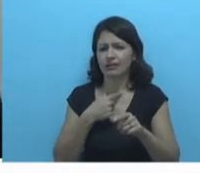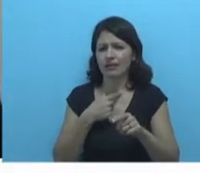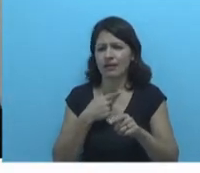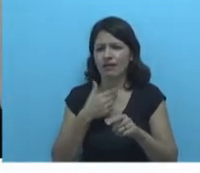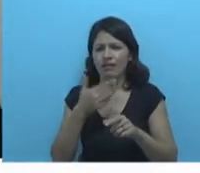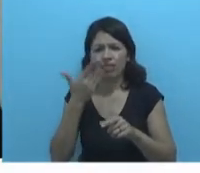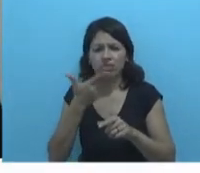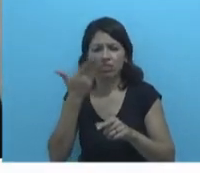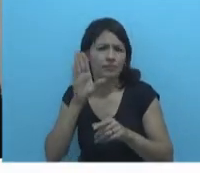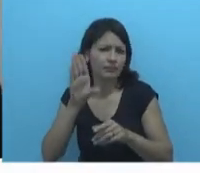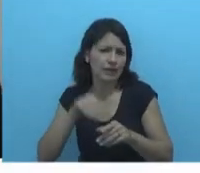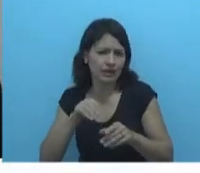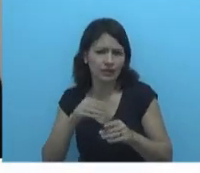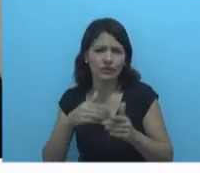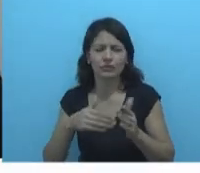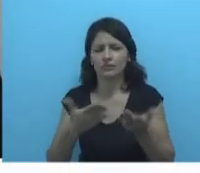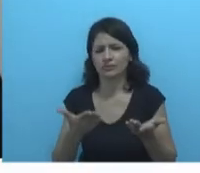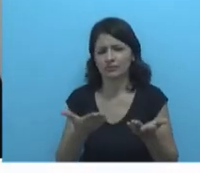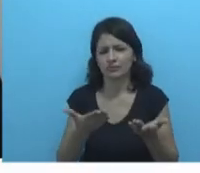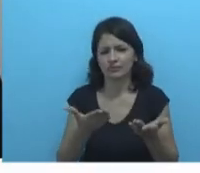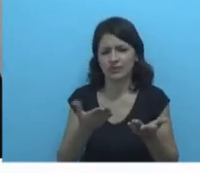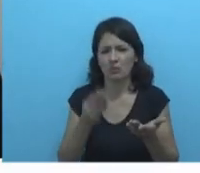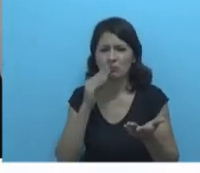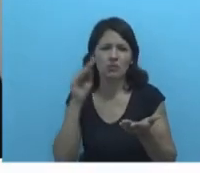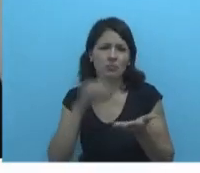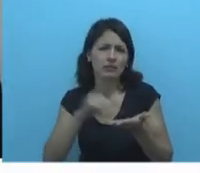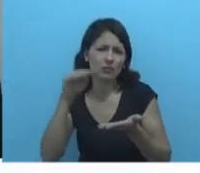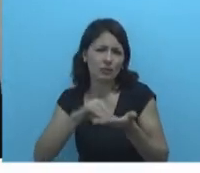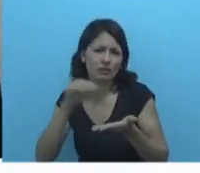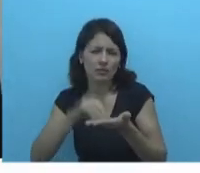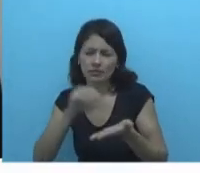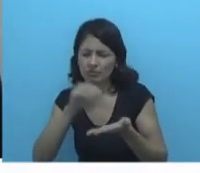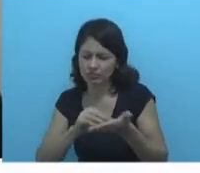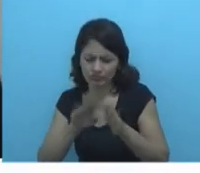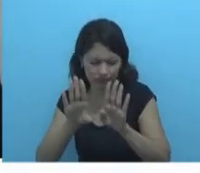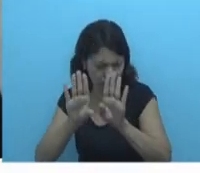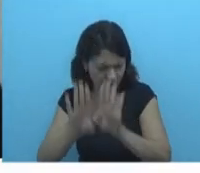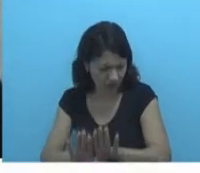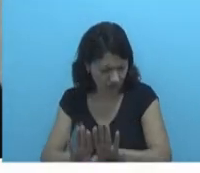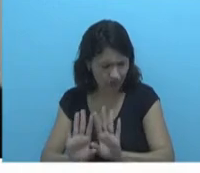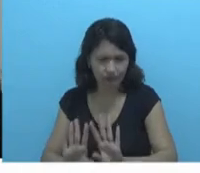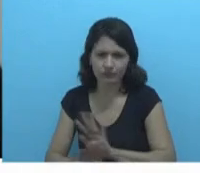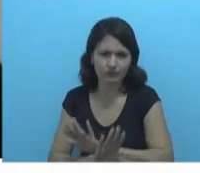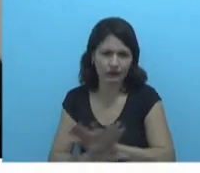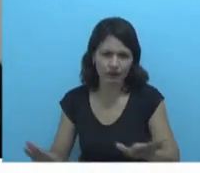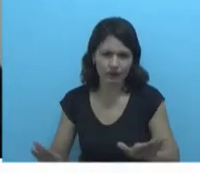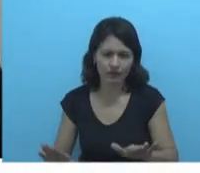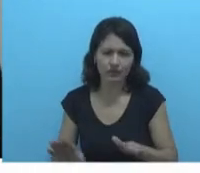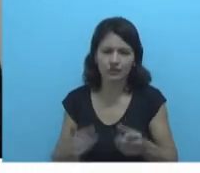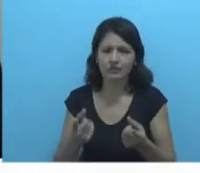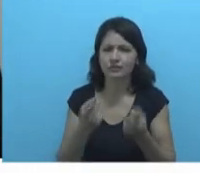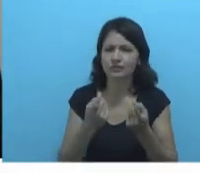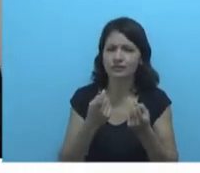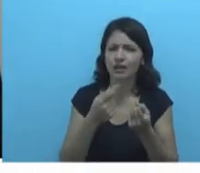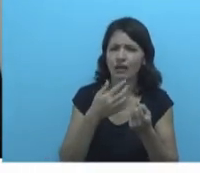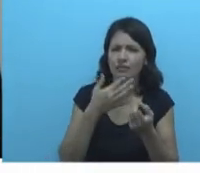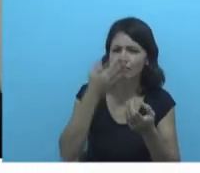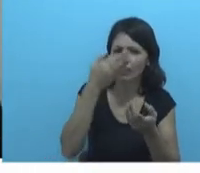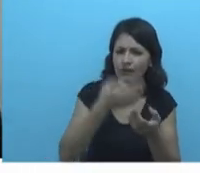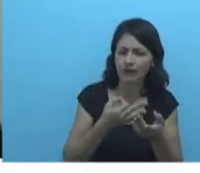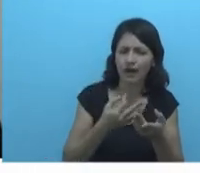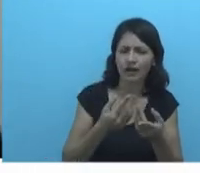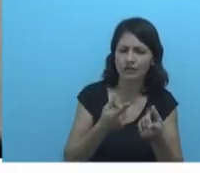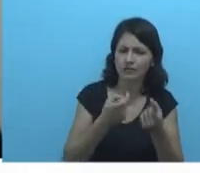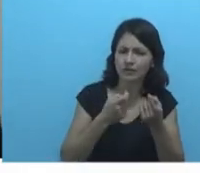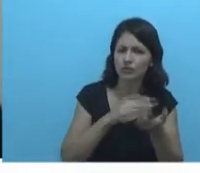la necesidad de abordar los temas con sinceridad y de abordarlo